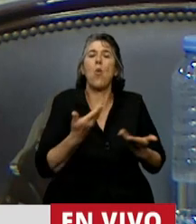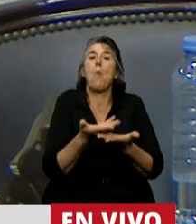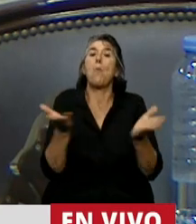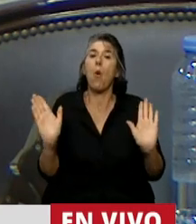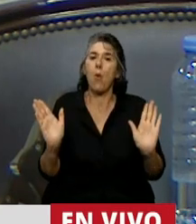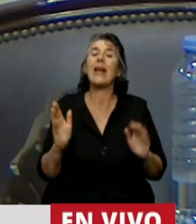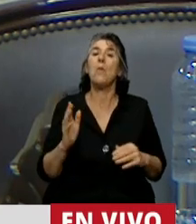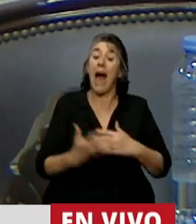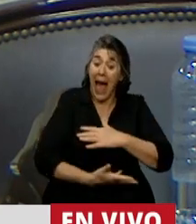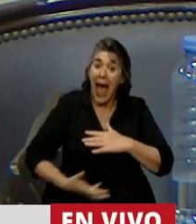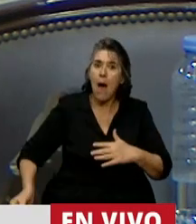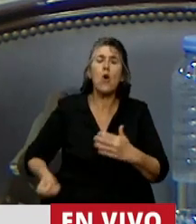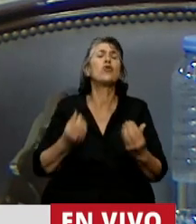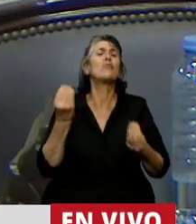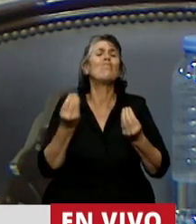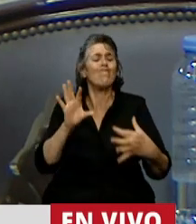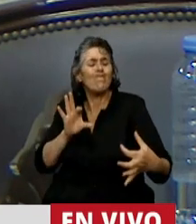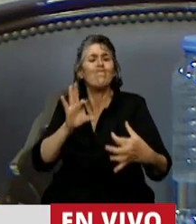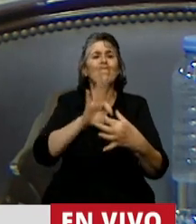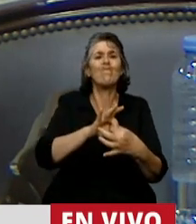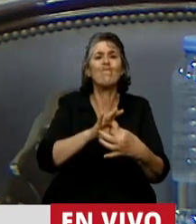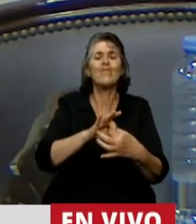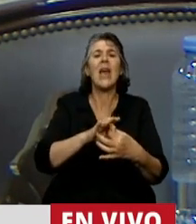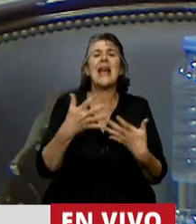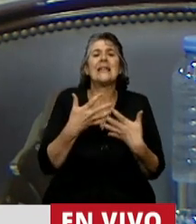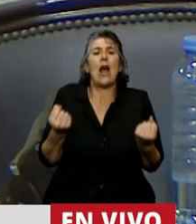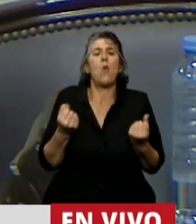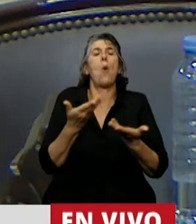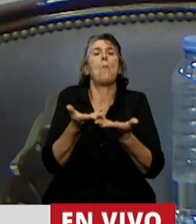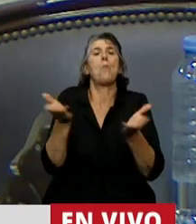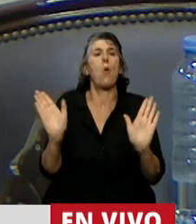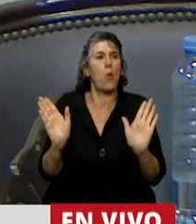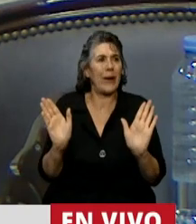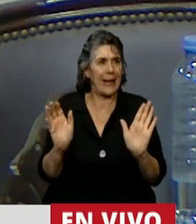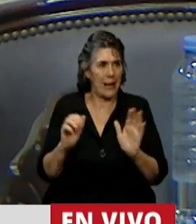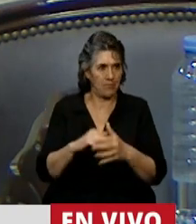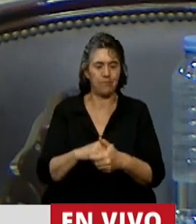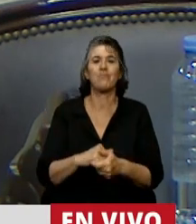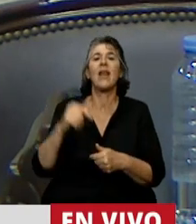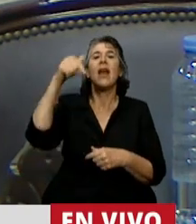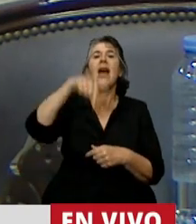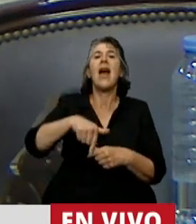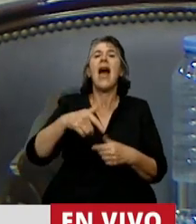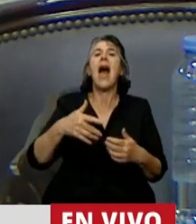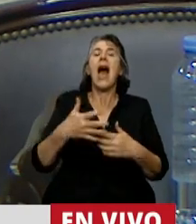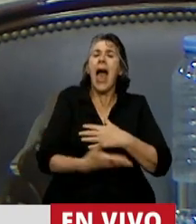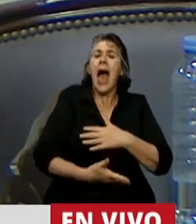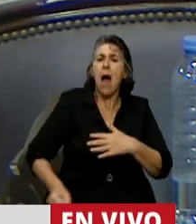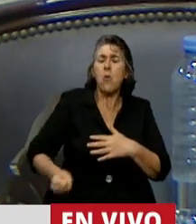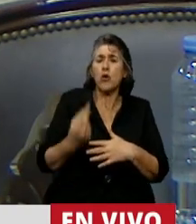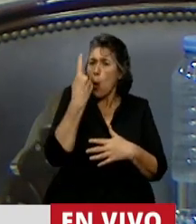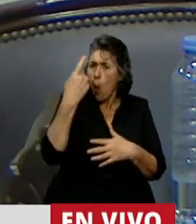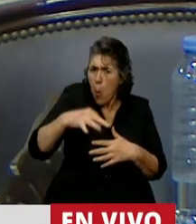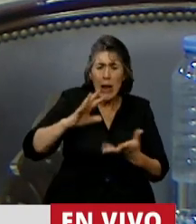pública. Con esto no estoy diciendo que el aborto sea la primer y la única alternativa, ni que